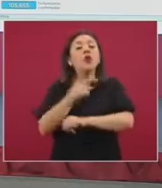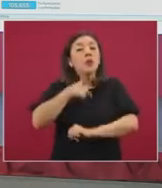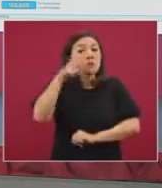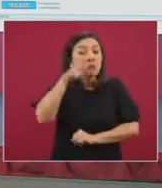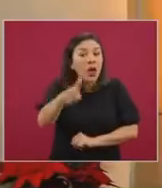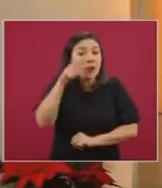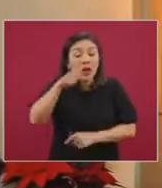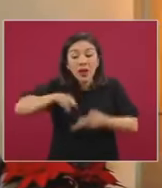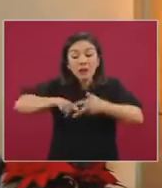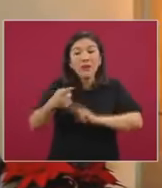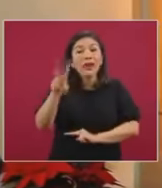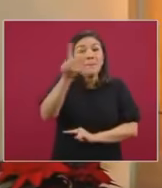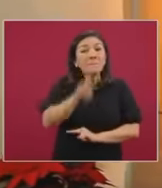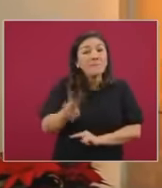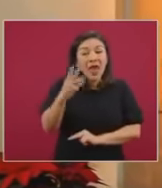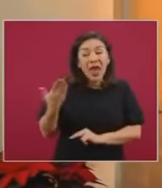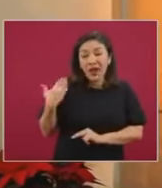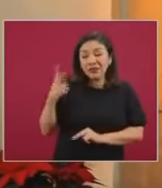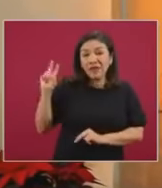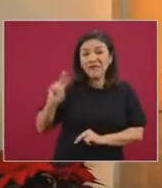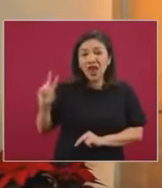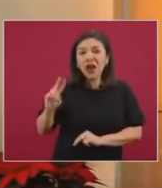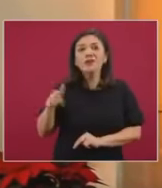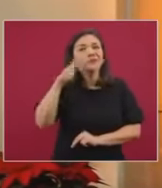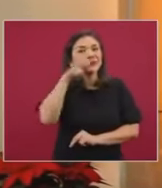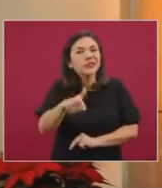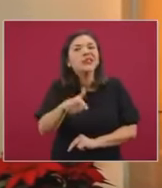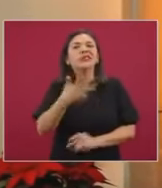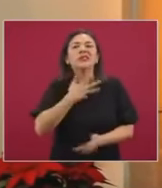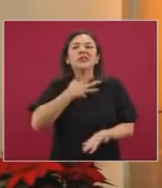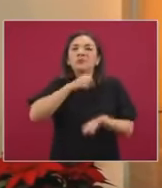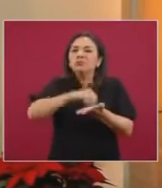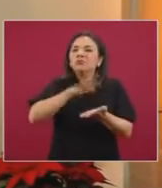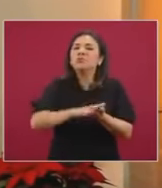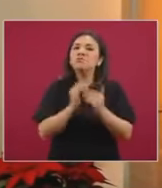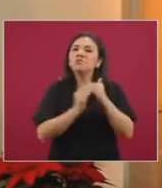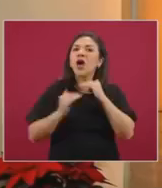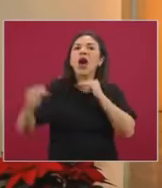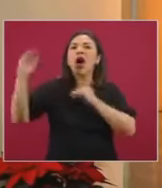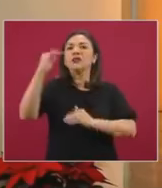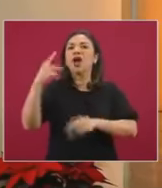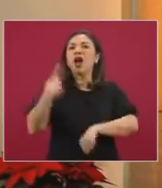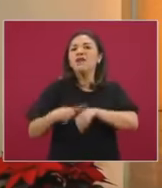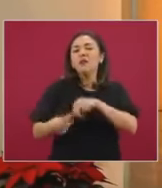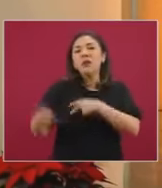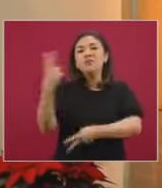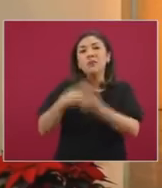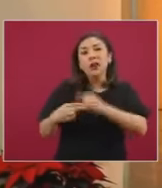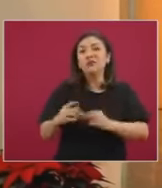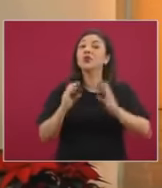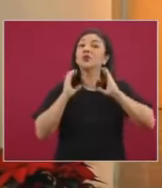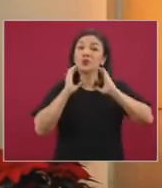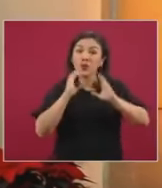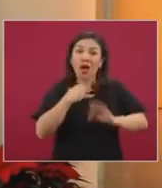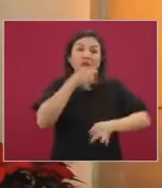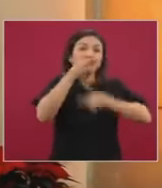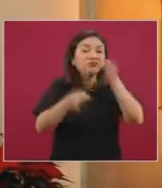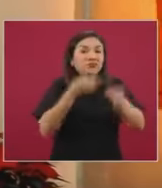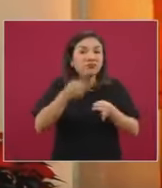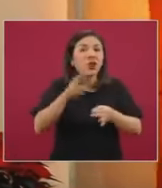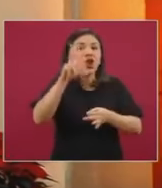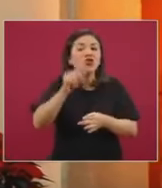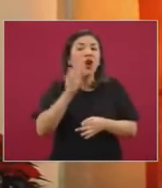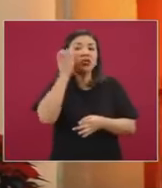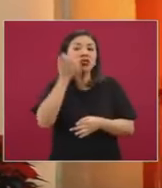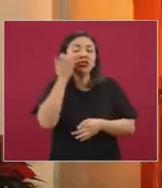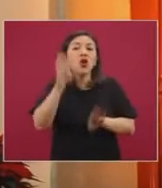ya desde el viernes un dato claro de que había un ascenso. Entonces la precaución que siempre hemos tenido de no pasar